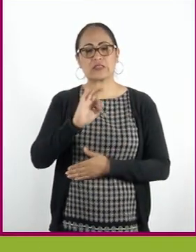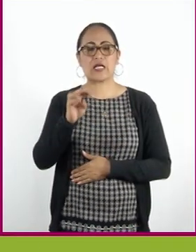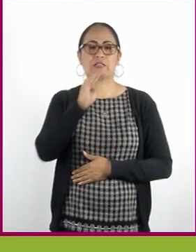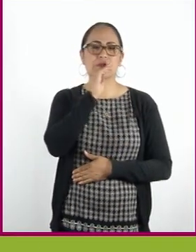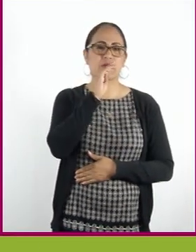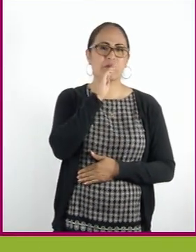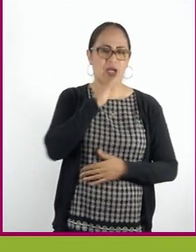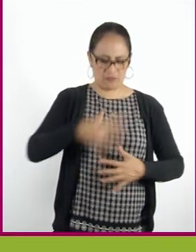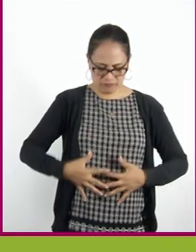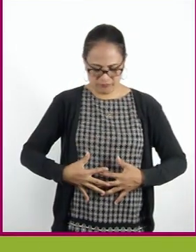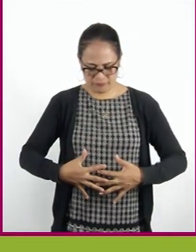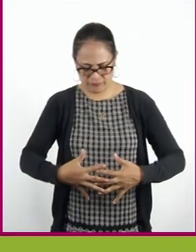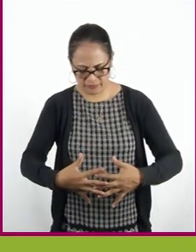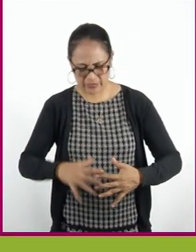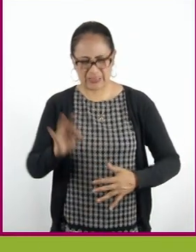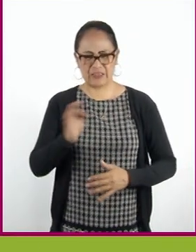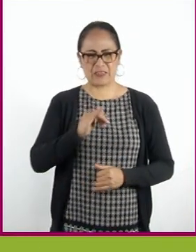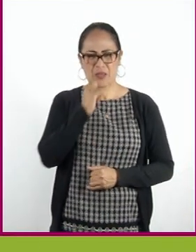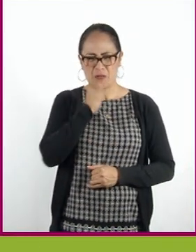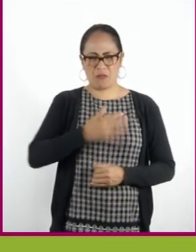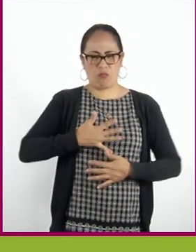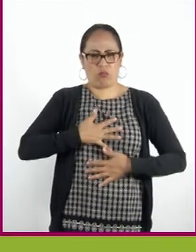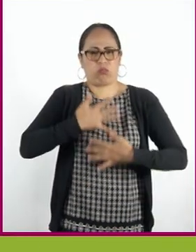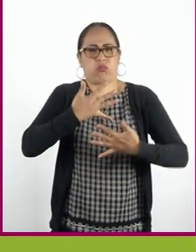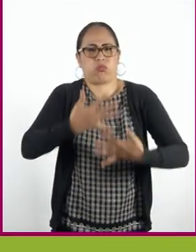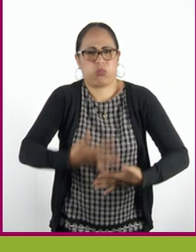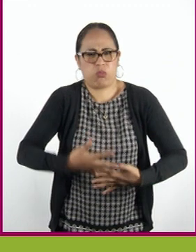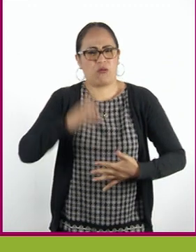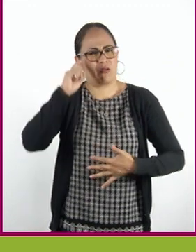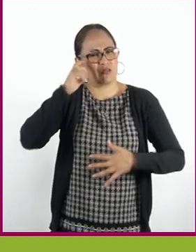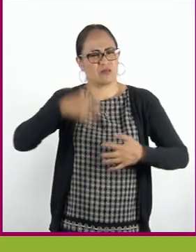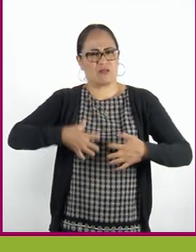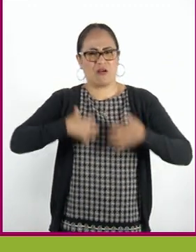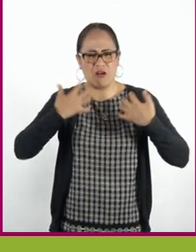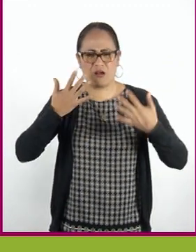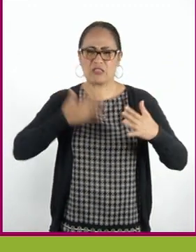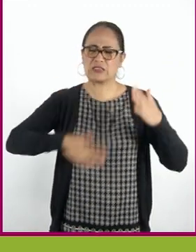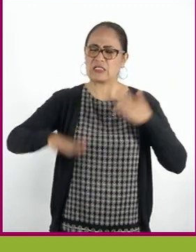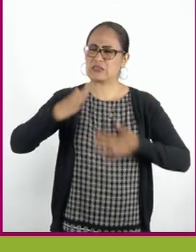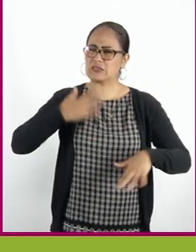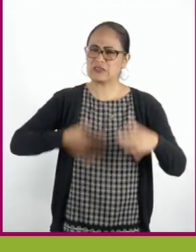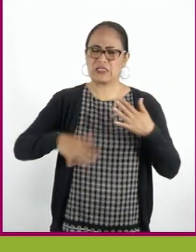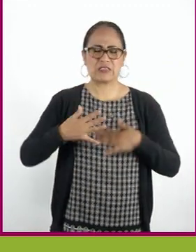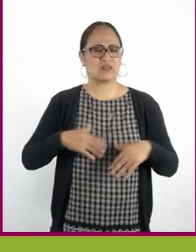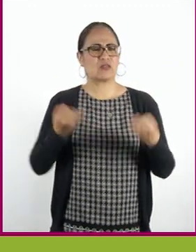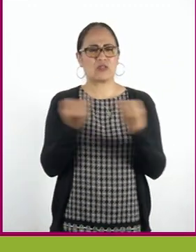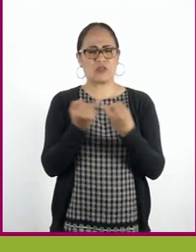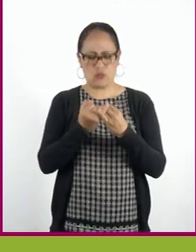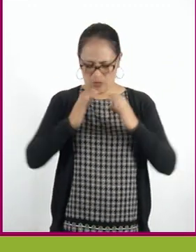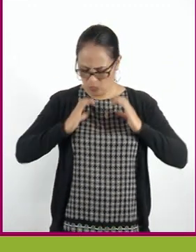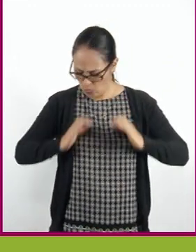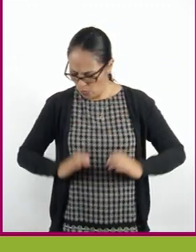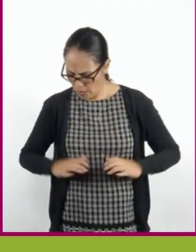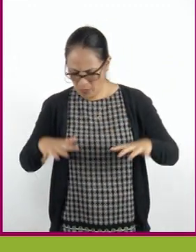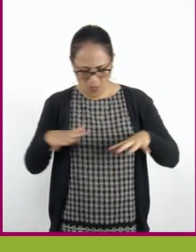experimentar síntomas como náuseas, irritabilidad, cansancio y presentará varios cambios en su cuerpo gracias a las hormonas